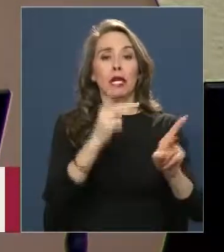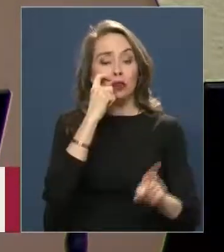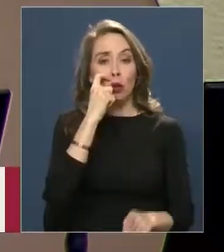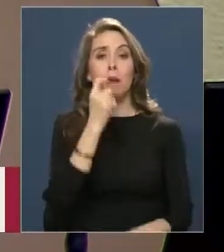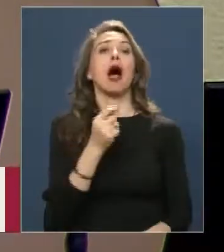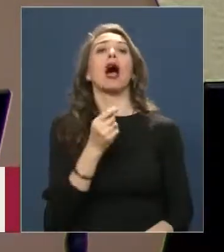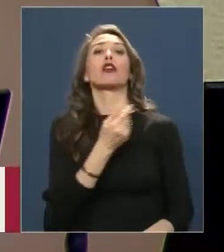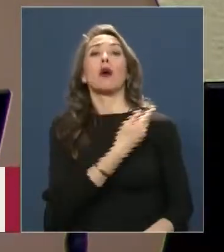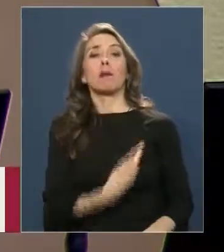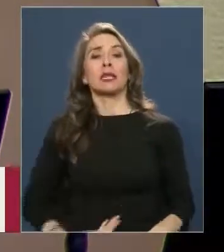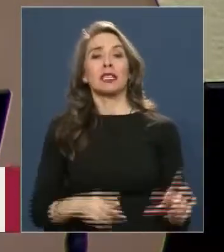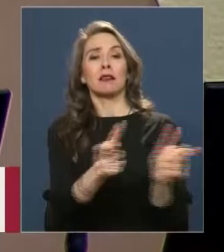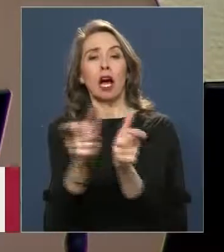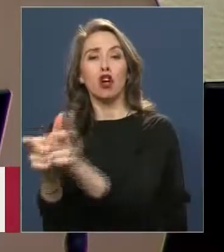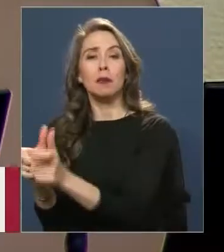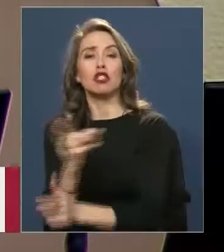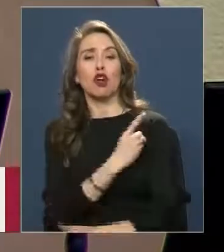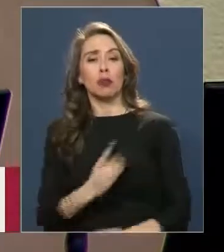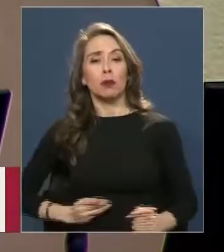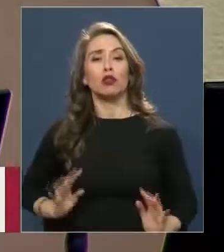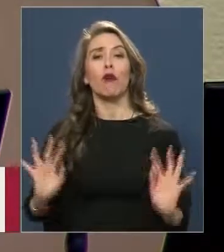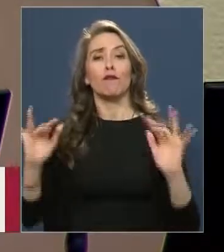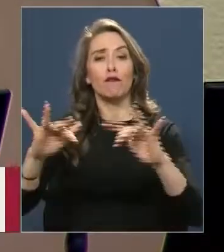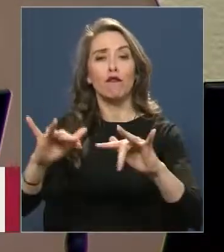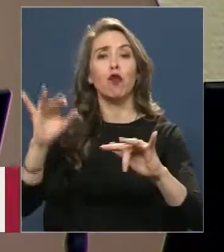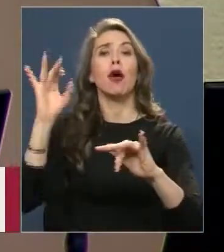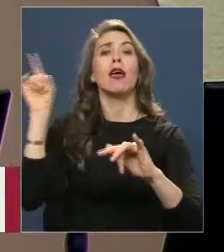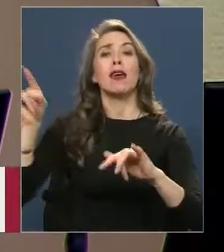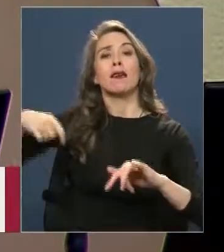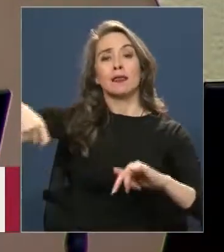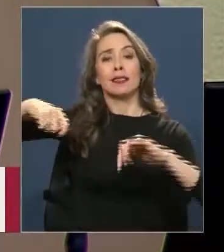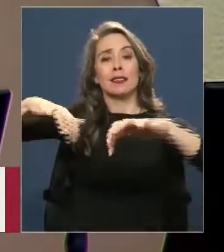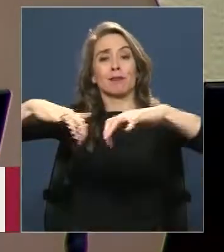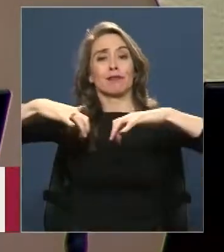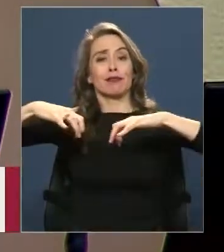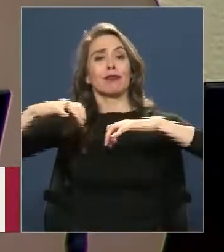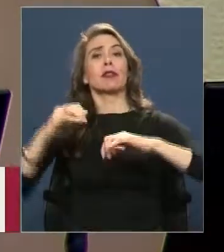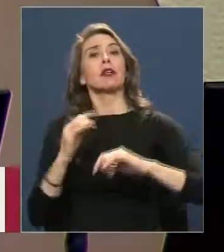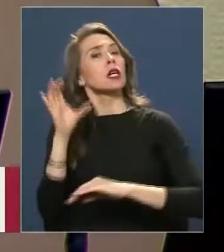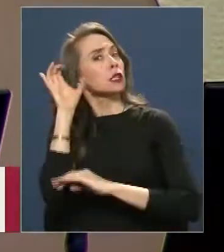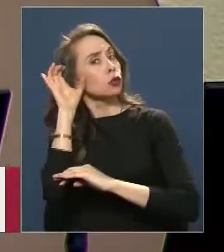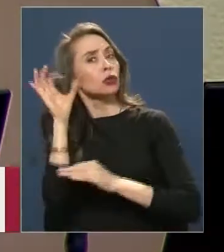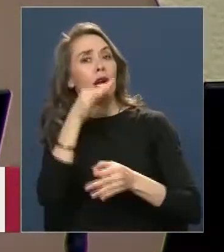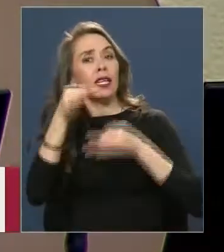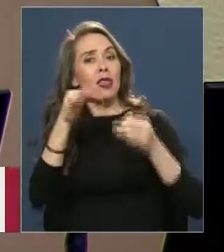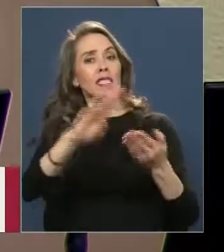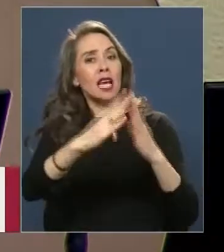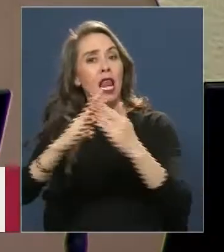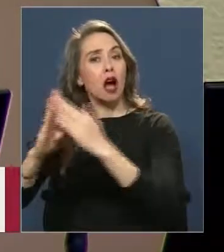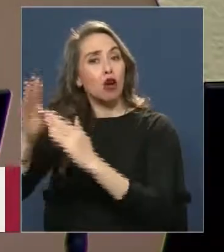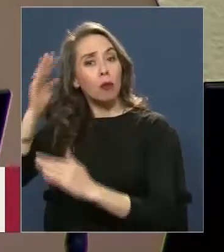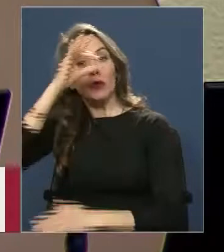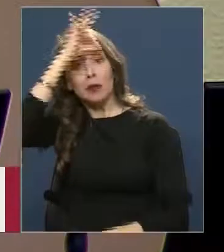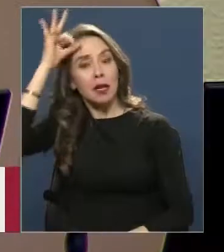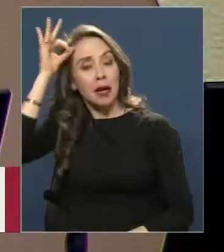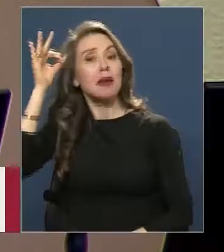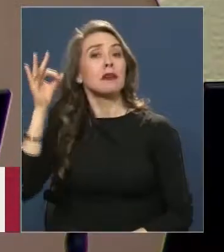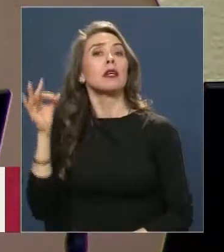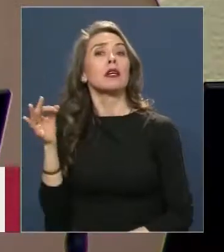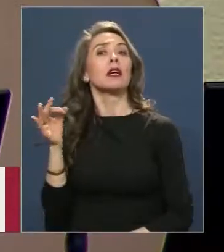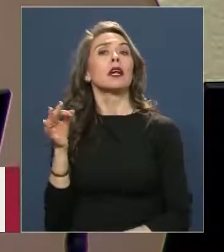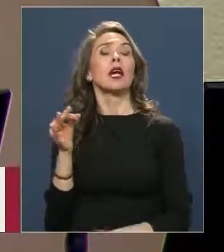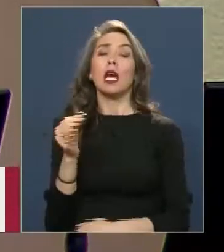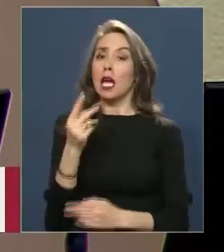presidentes y presidentas de comisiones, y fueron a ese lugar a escuchar a las comunidades, es porque sabemos que lo estamos haciendo mal. Y no hace falta escuchar